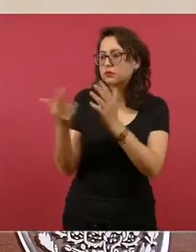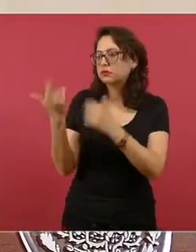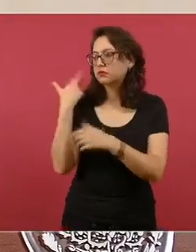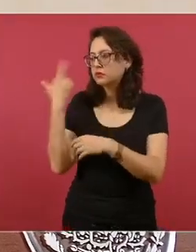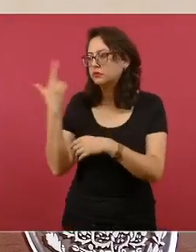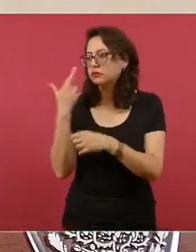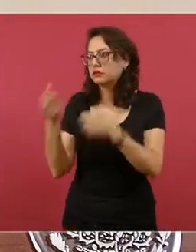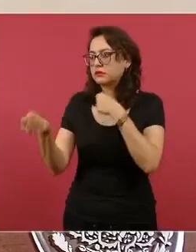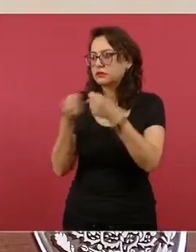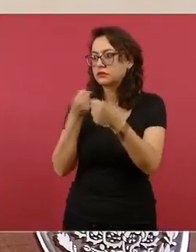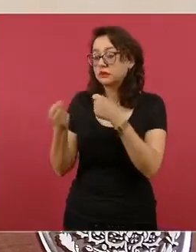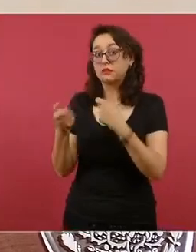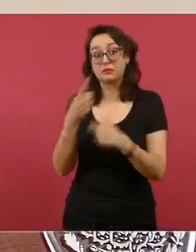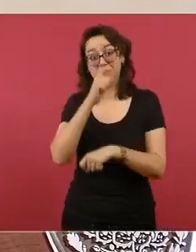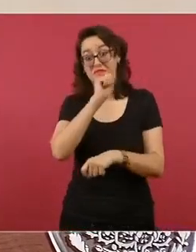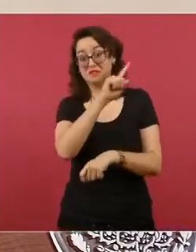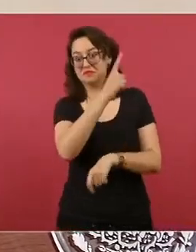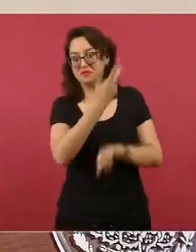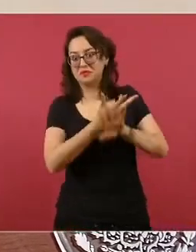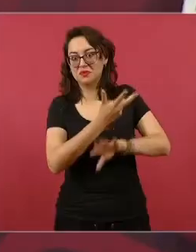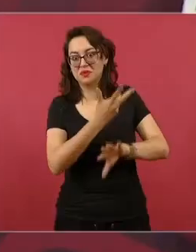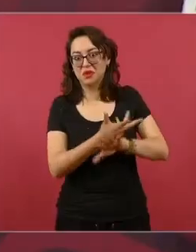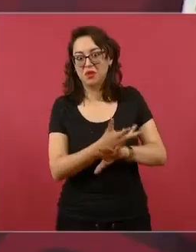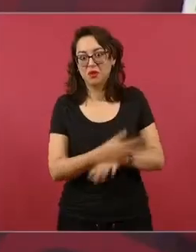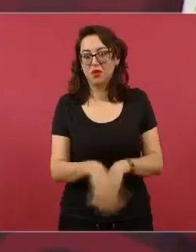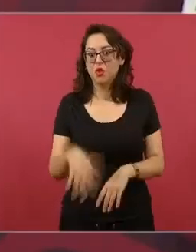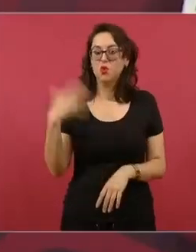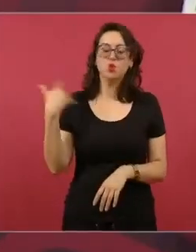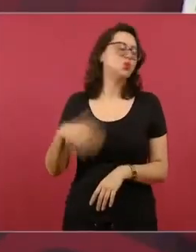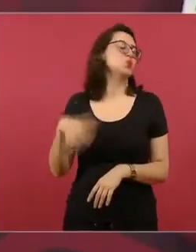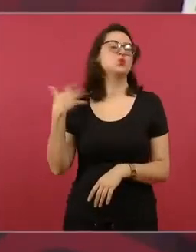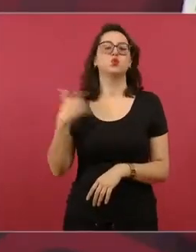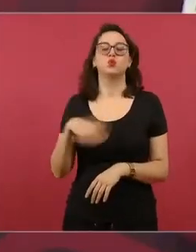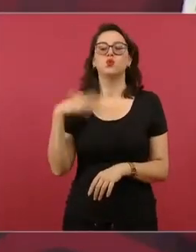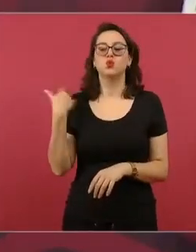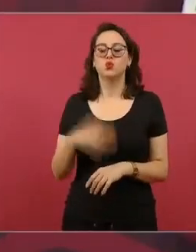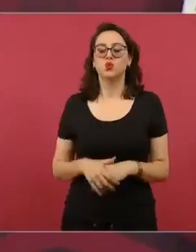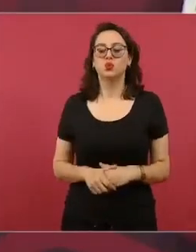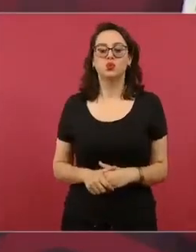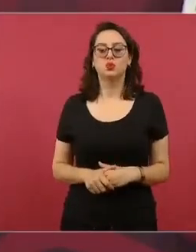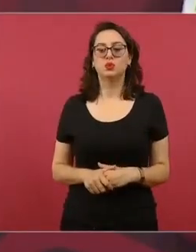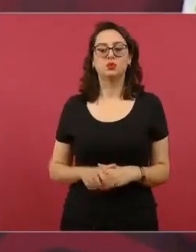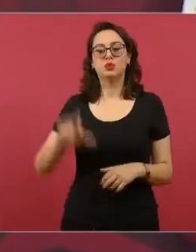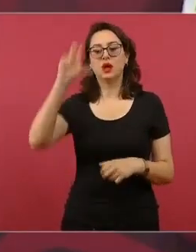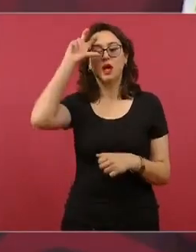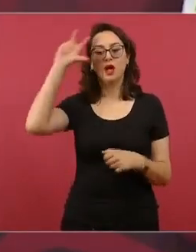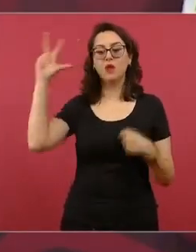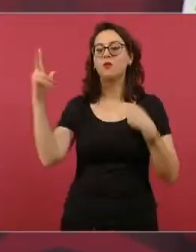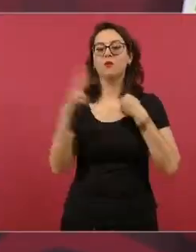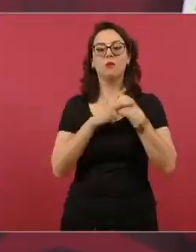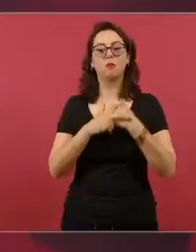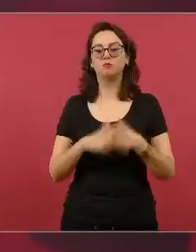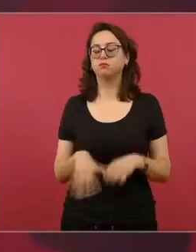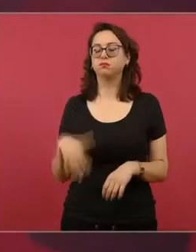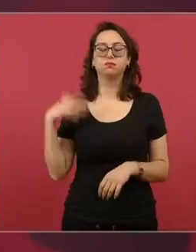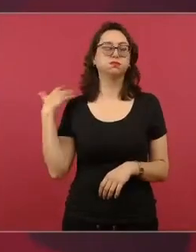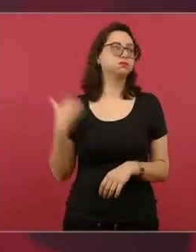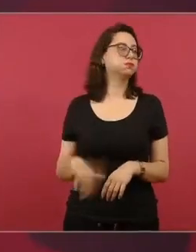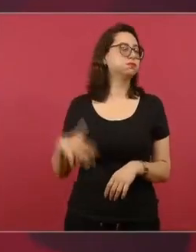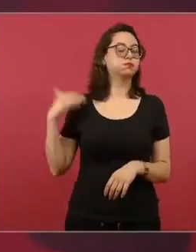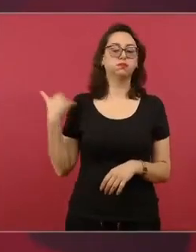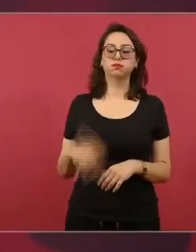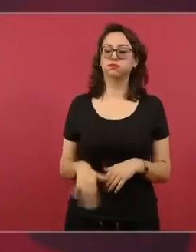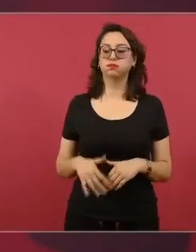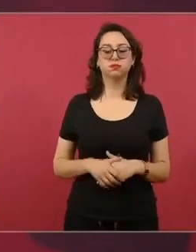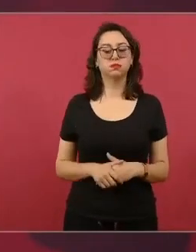en Estados Unidos, los medios, en Europa,